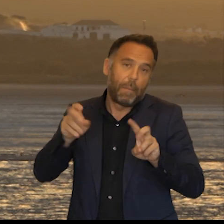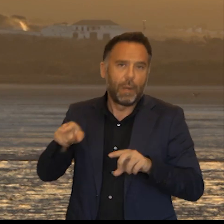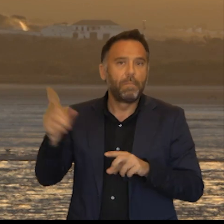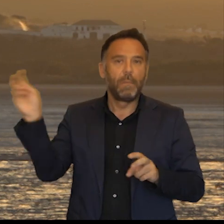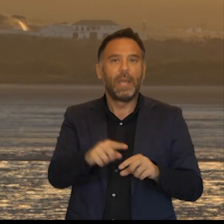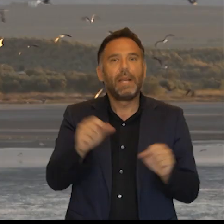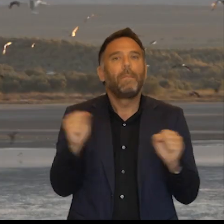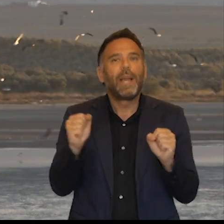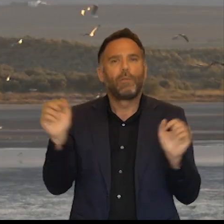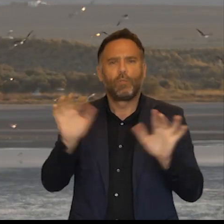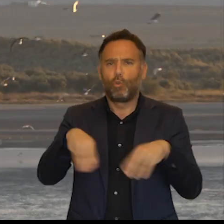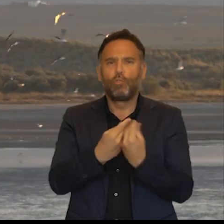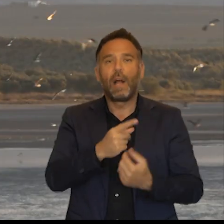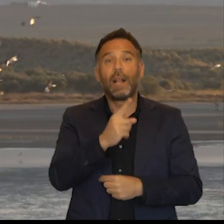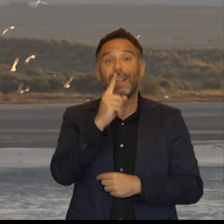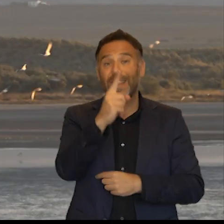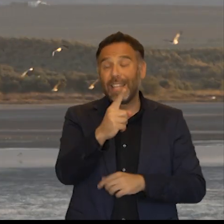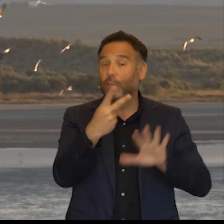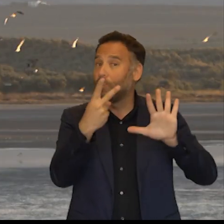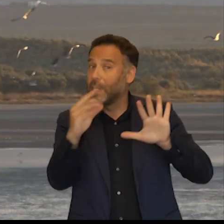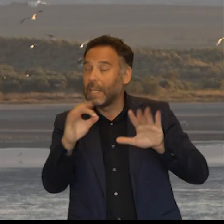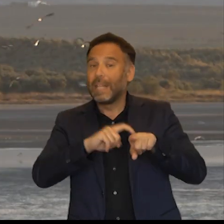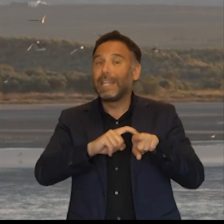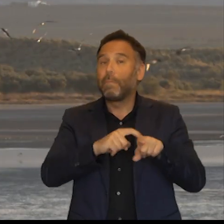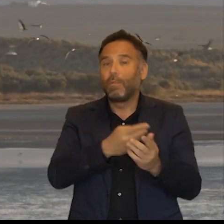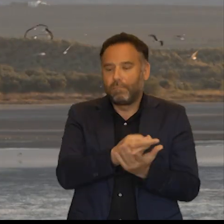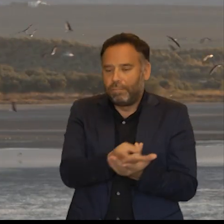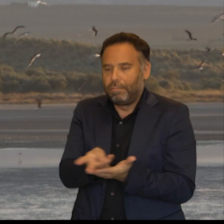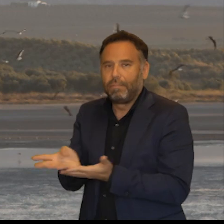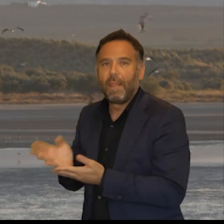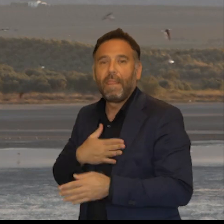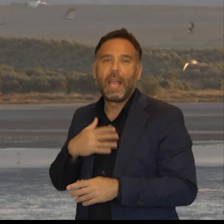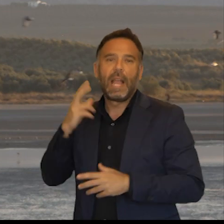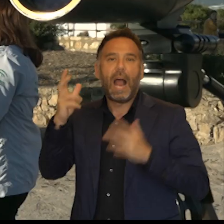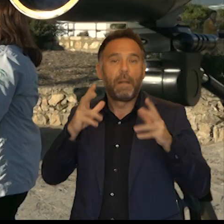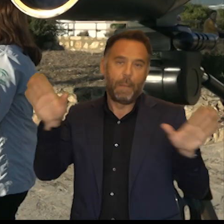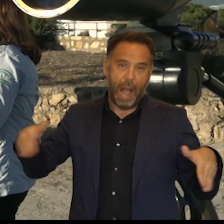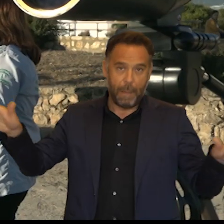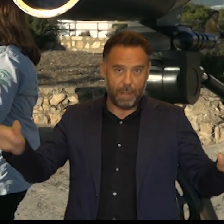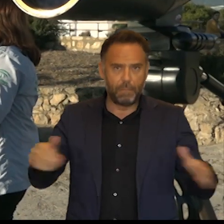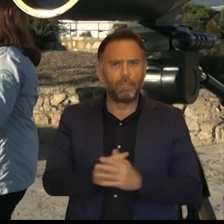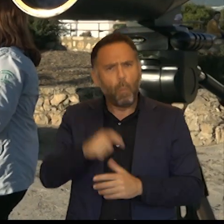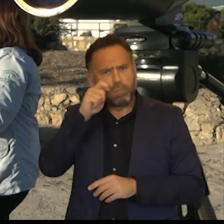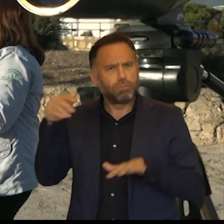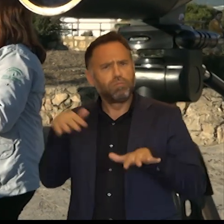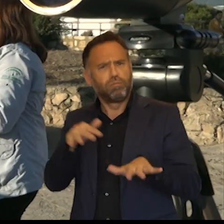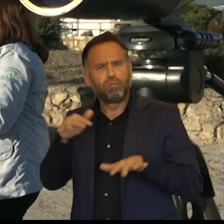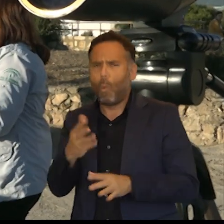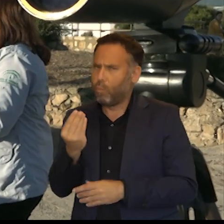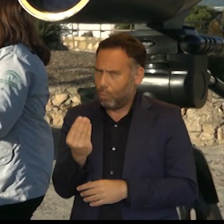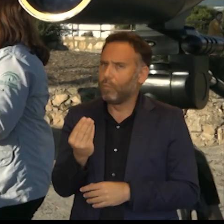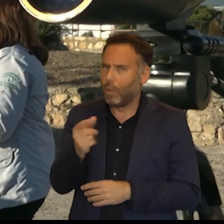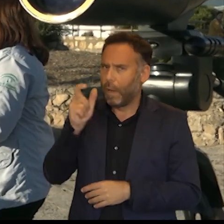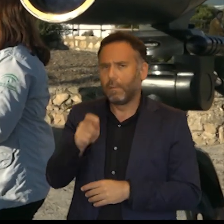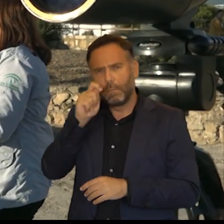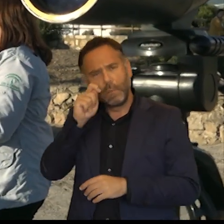pasar el invierno, ¿no? Son más de 170 especies las que pasan por aquí. Viene mucho público a lo largo del